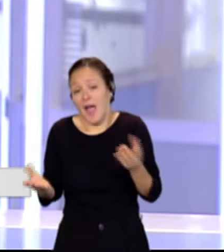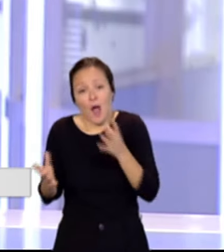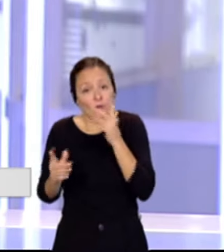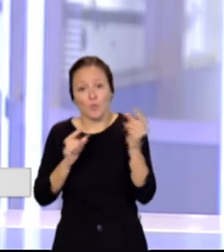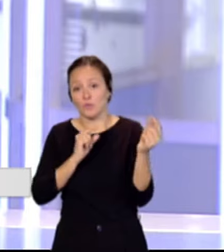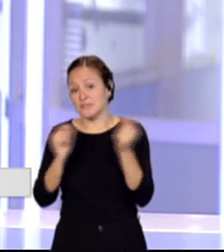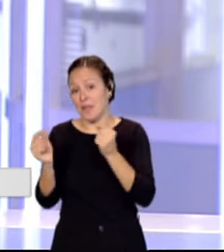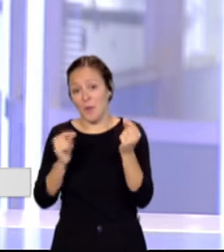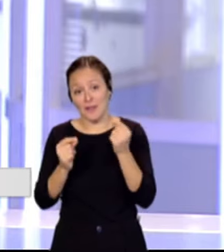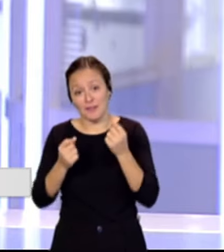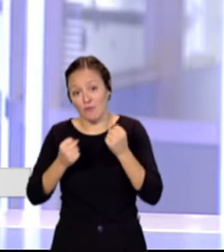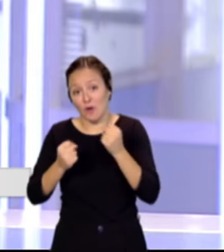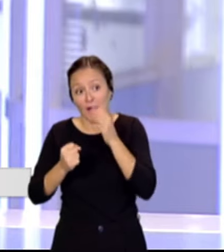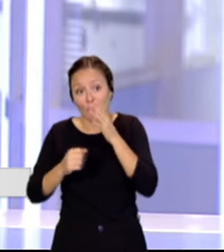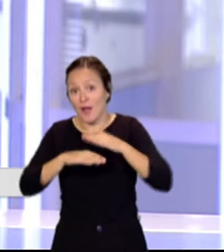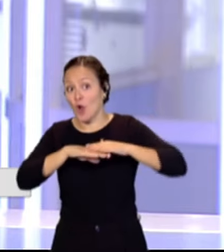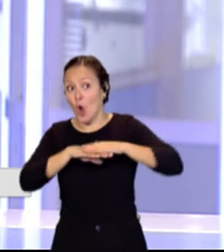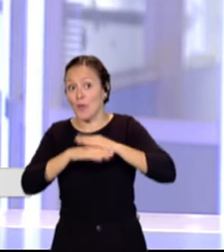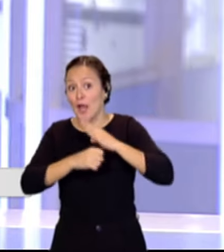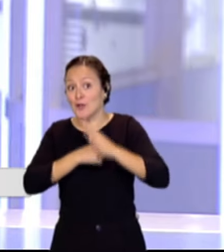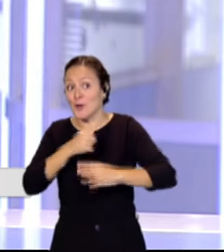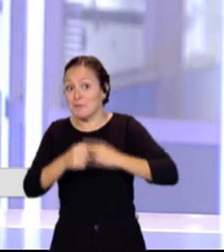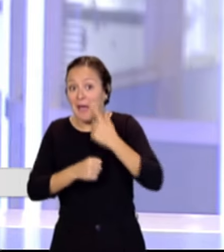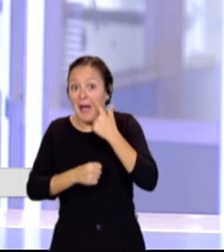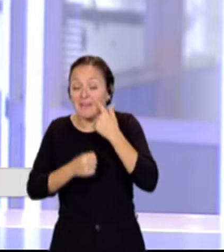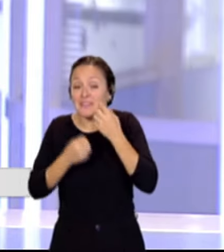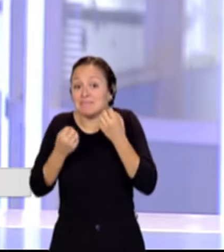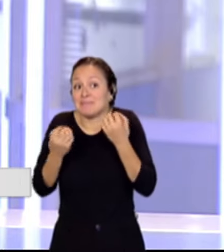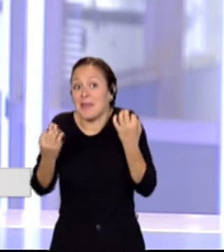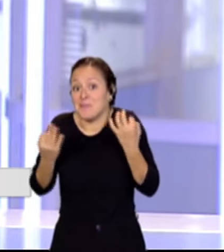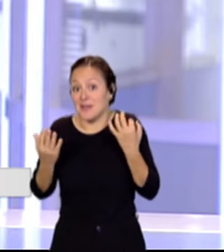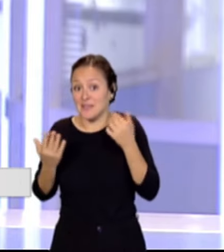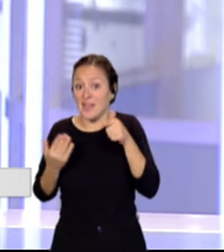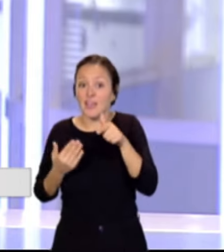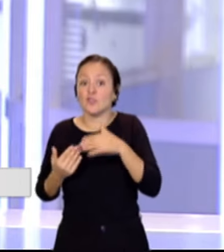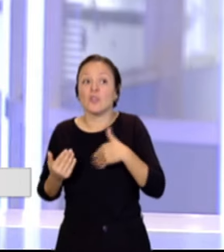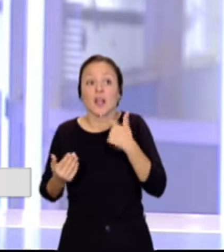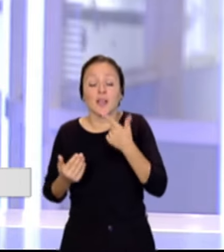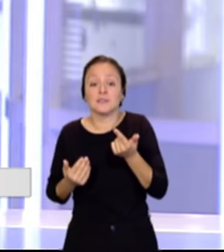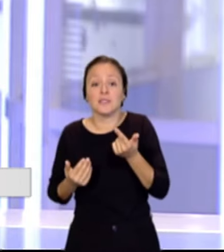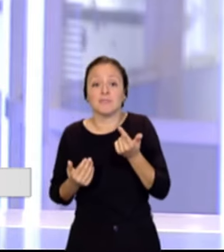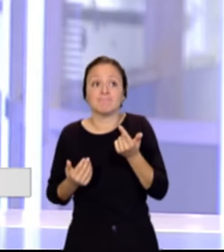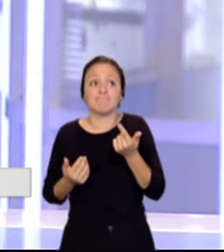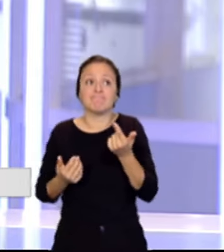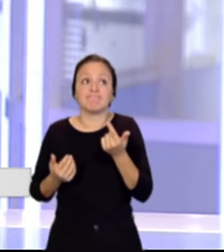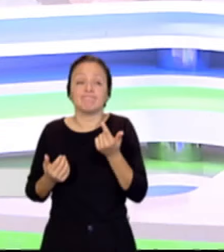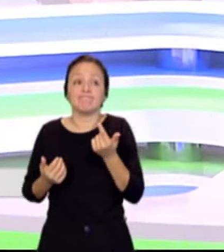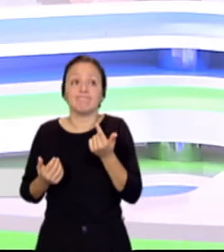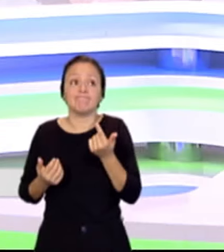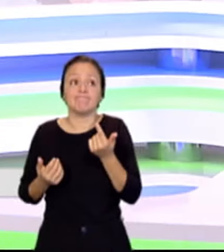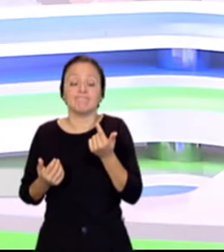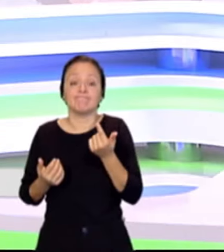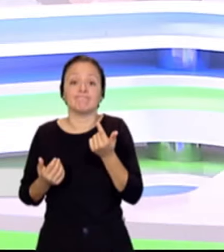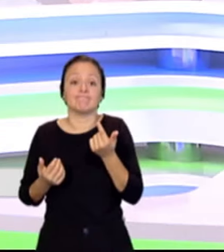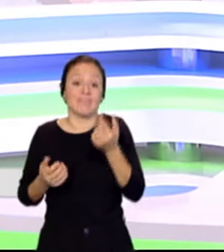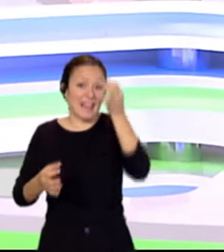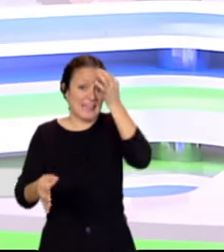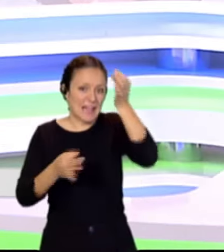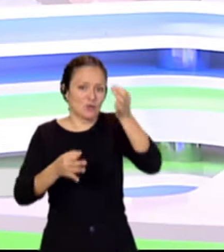de de la legislatura esto supone que hay que aportar datos